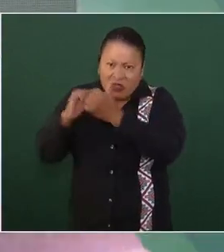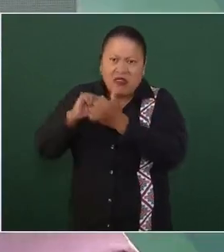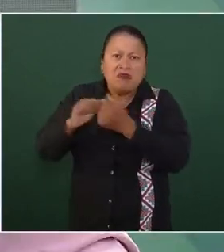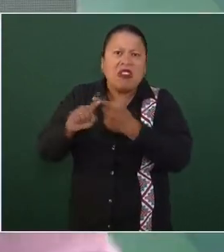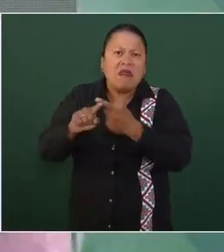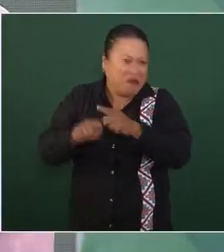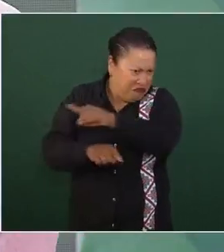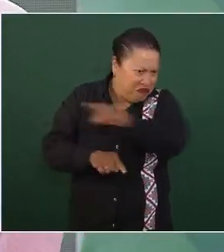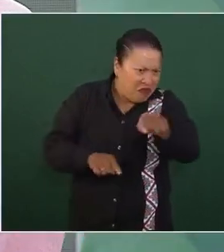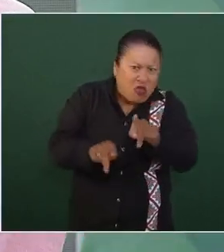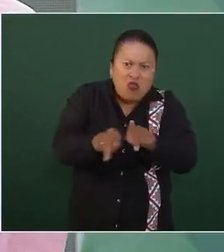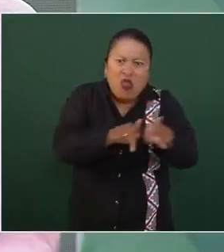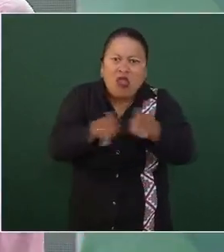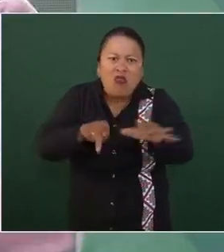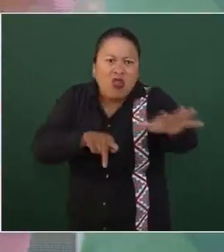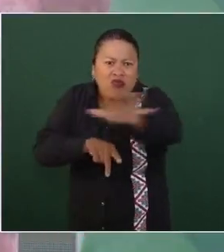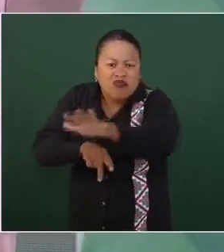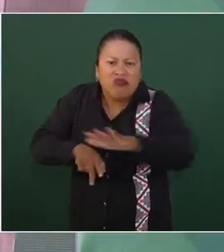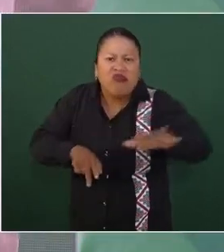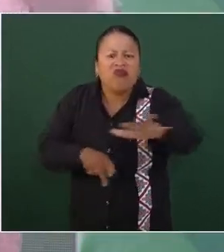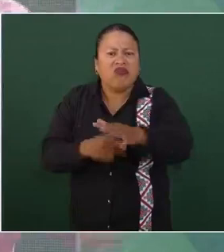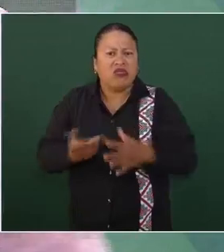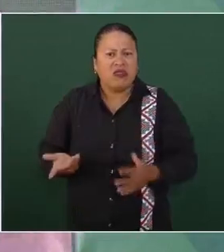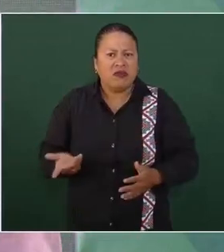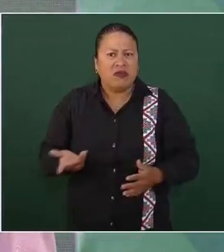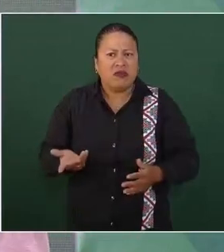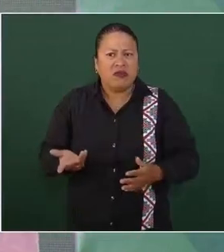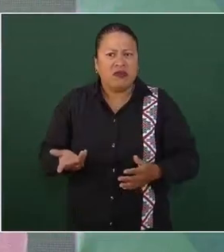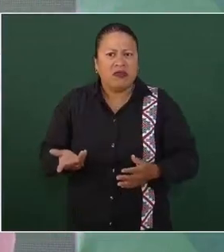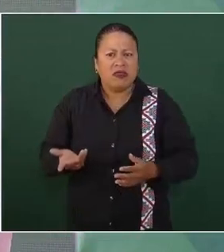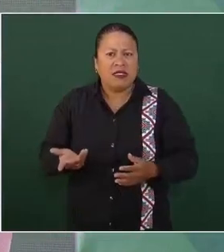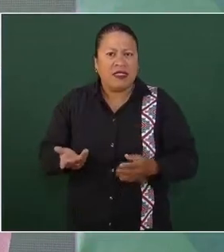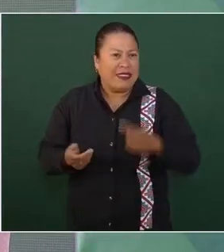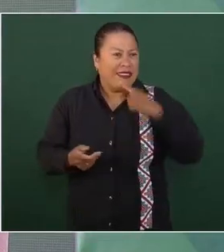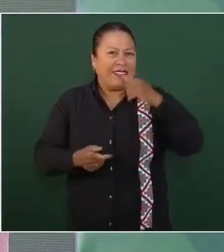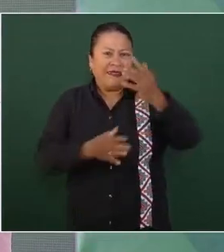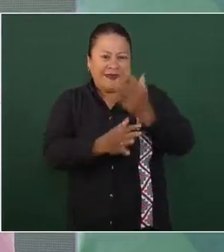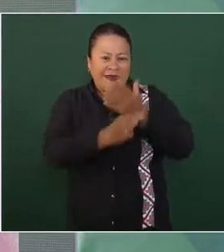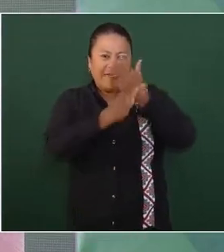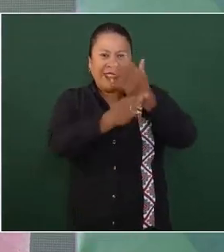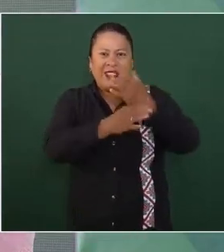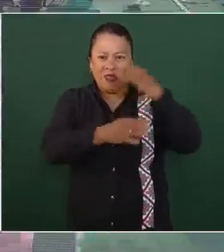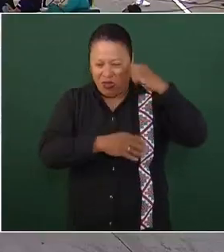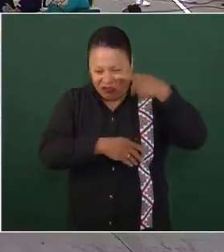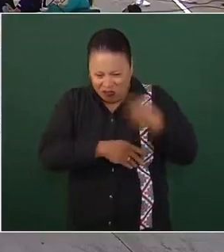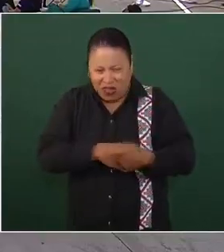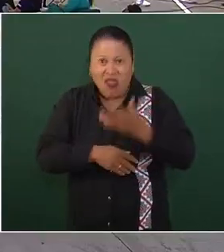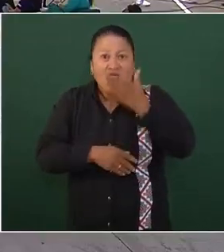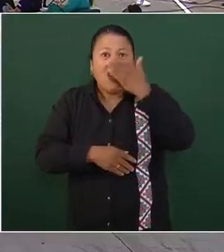el pueblo que decía ese gran oaxaqueño Ricardo Flores Magón sólo el pueblo